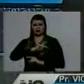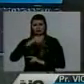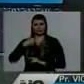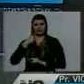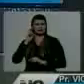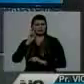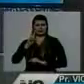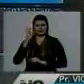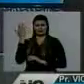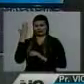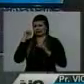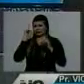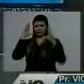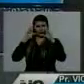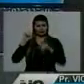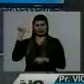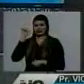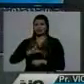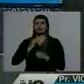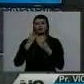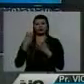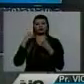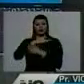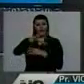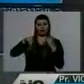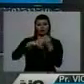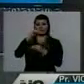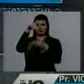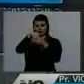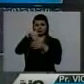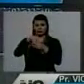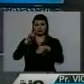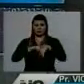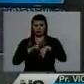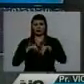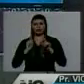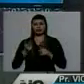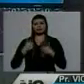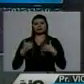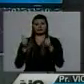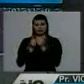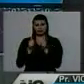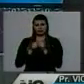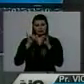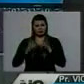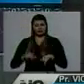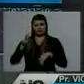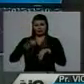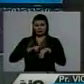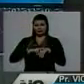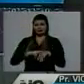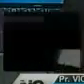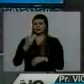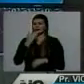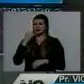un panorama negro, todos somos partes de la sociedad paraguaya y convivimos pacíficamente en este país. La